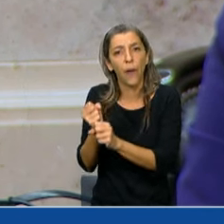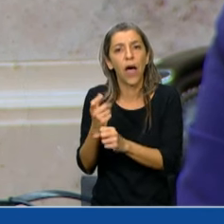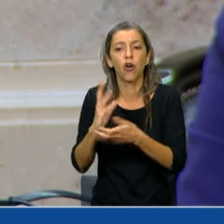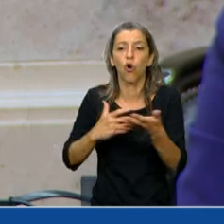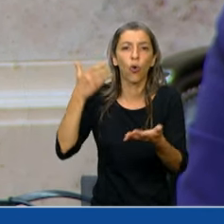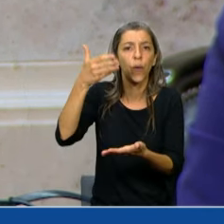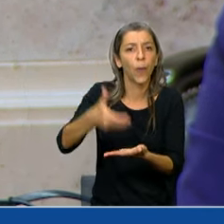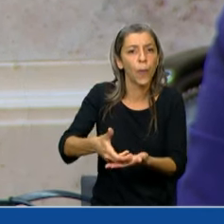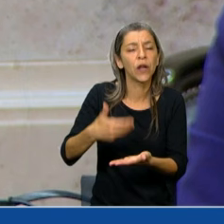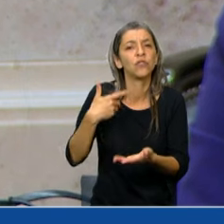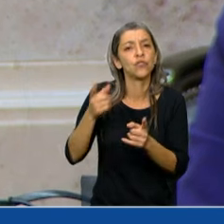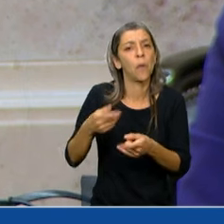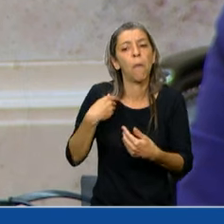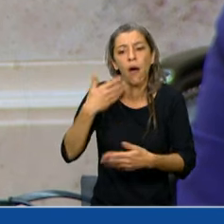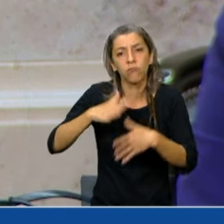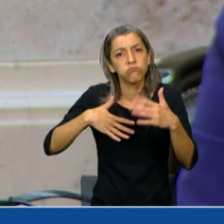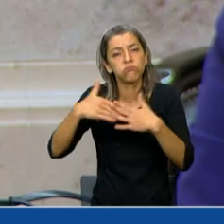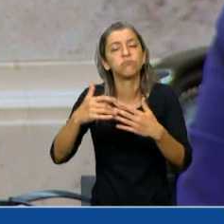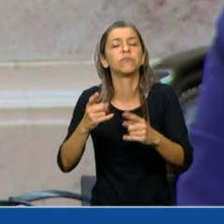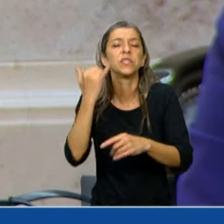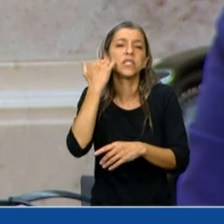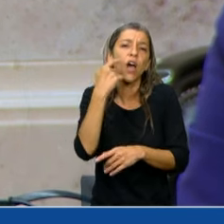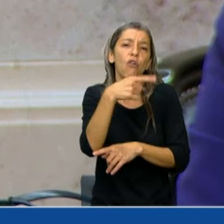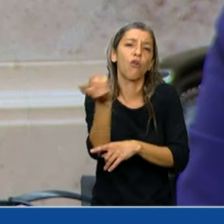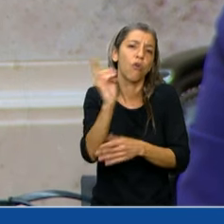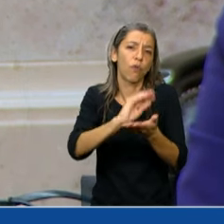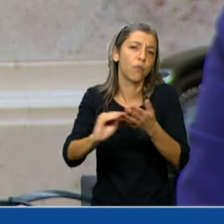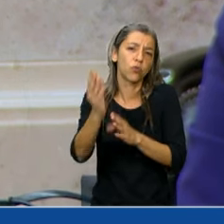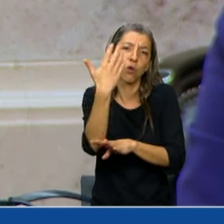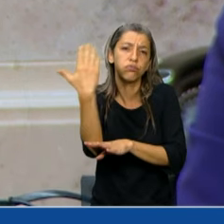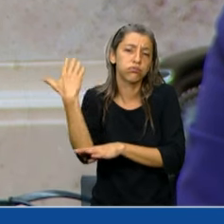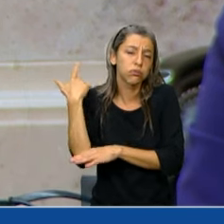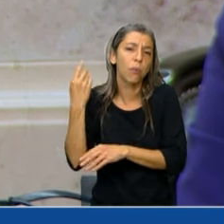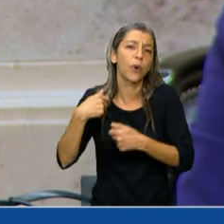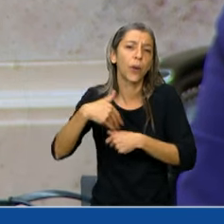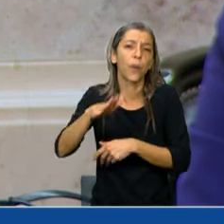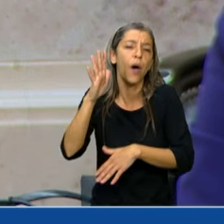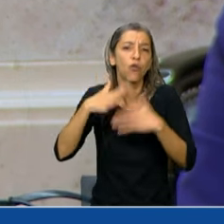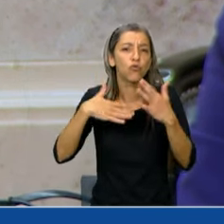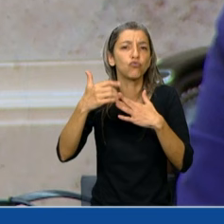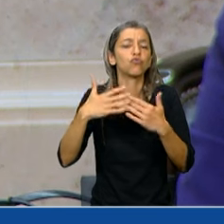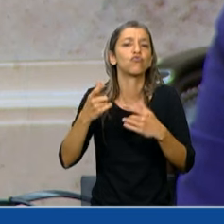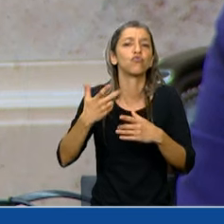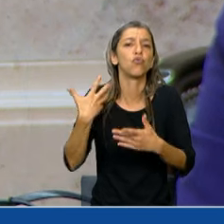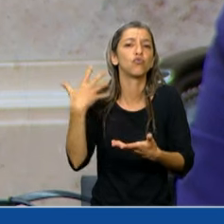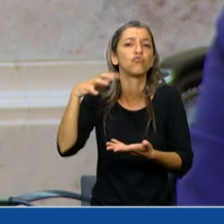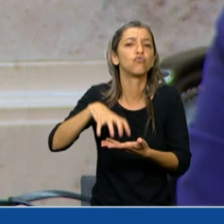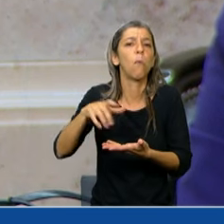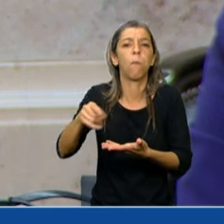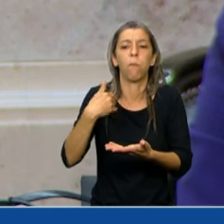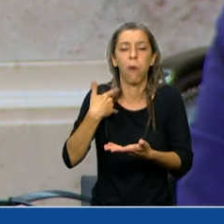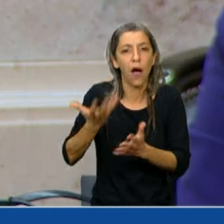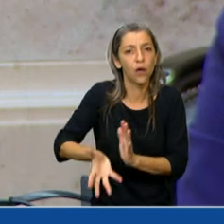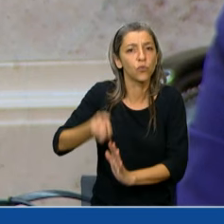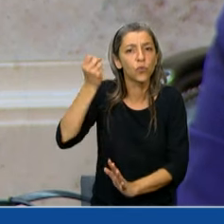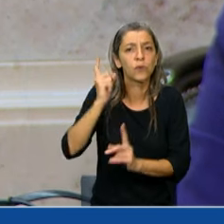inicialmente En lo que es la infraestructura ya lo dijeron otros diputados en la construcción de las plantas de lefac y también